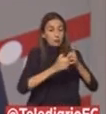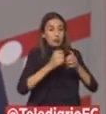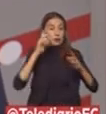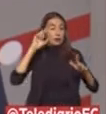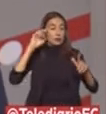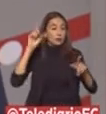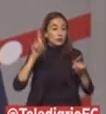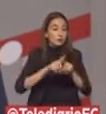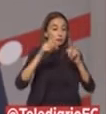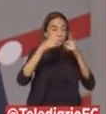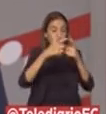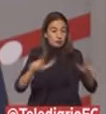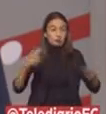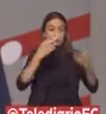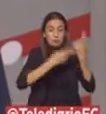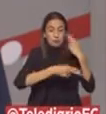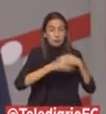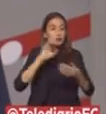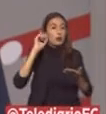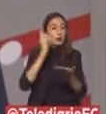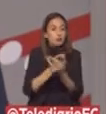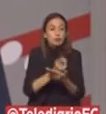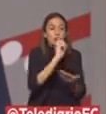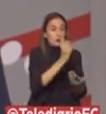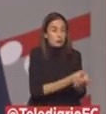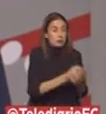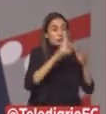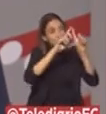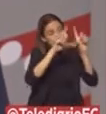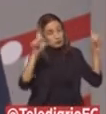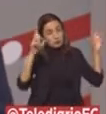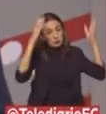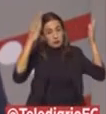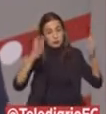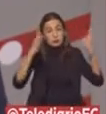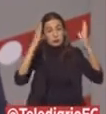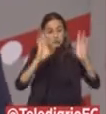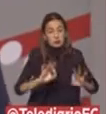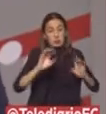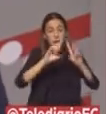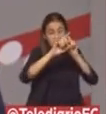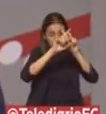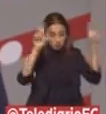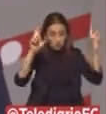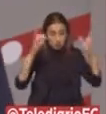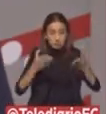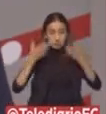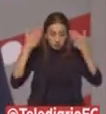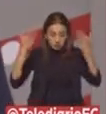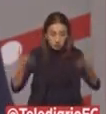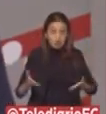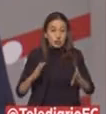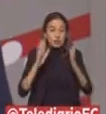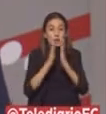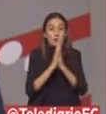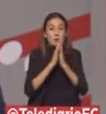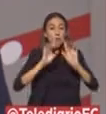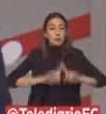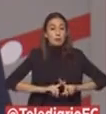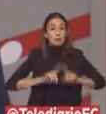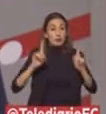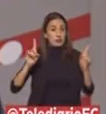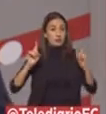es que se pone mucha presión sobre industrias primarias porque básicamente son las que tienen un menor valor comparado pero